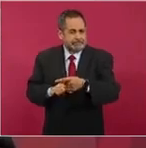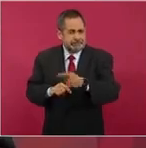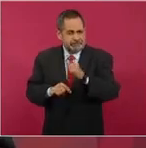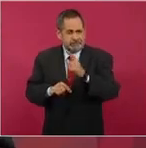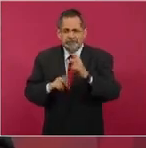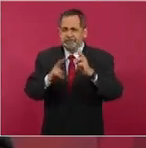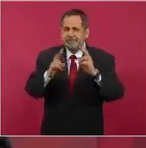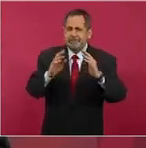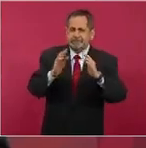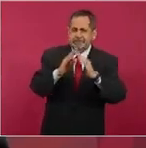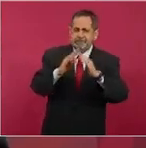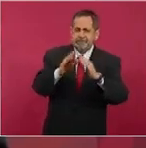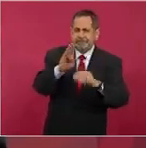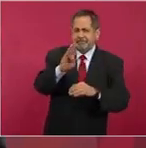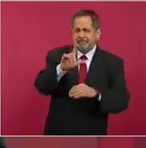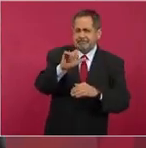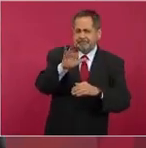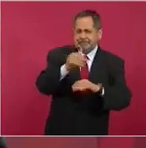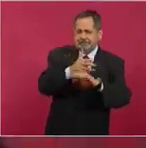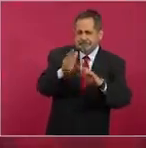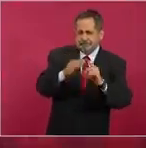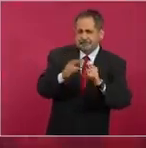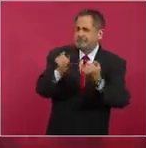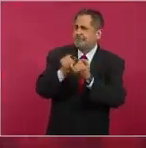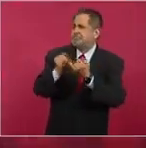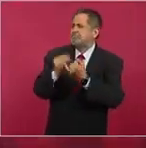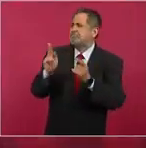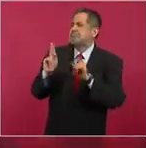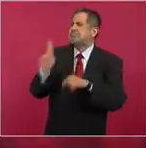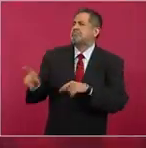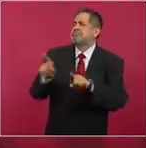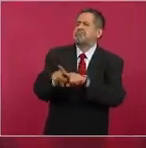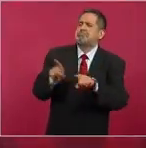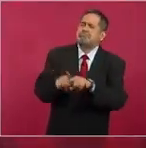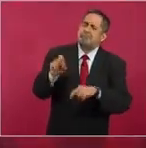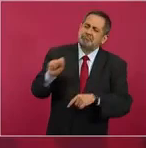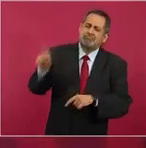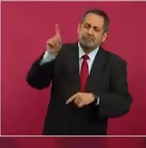de la Casa Blanca y otras cosas.